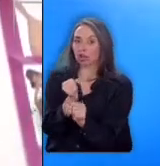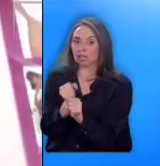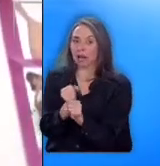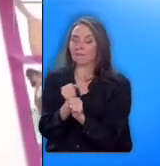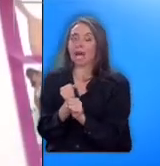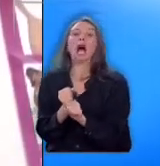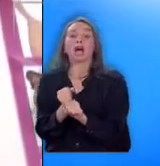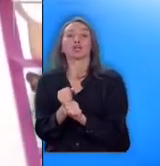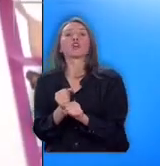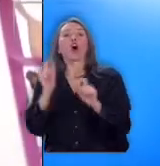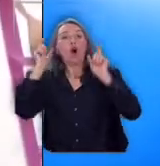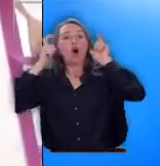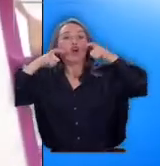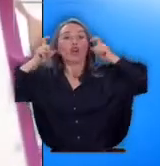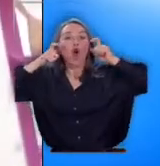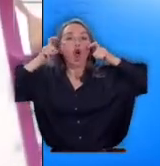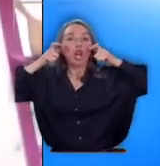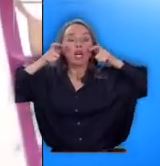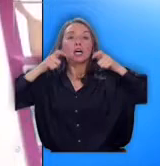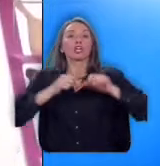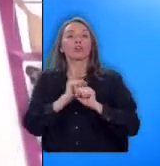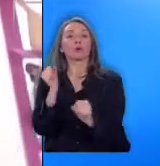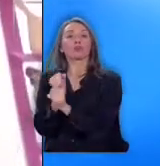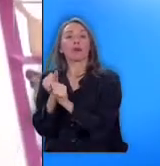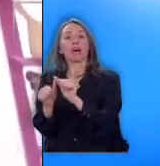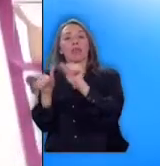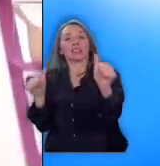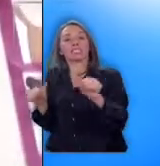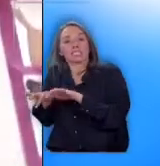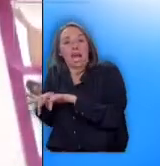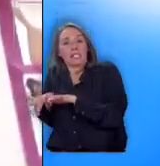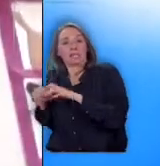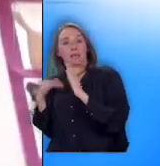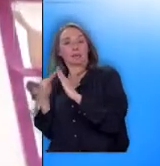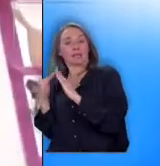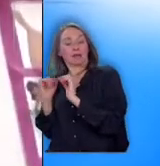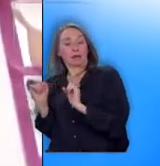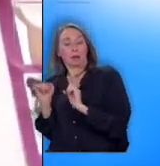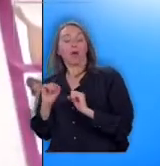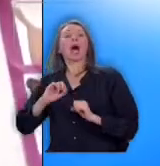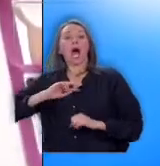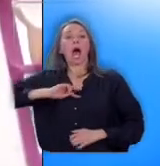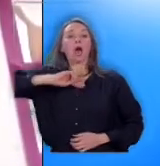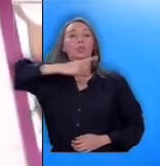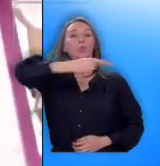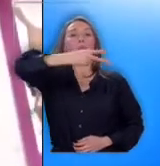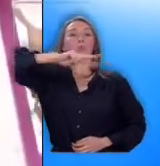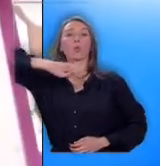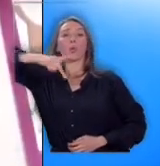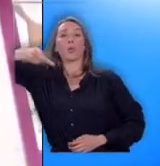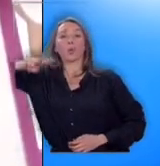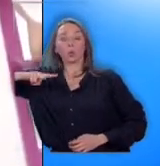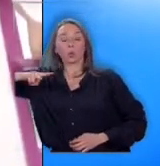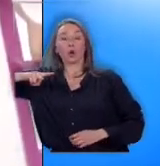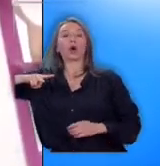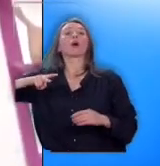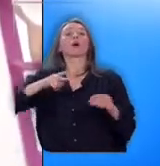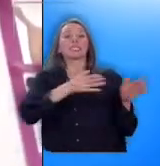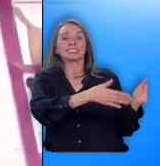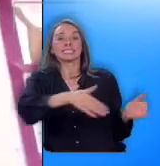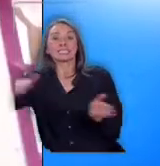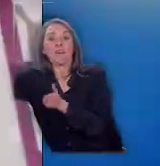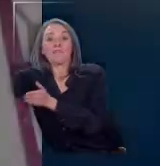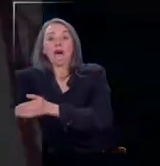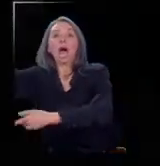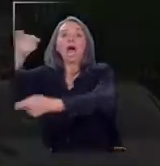conter y no tengo ninguna posibilidad de hacer teletrabajo es por ejemplo hacer turnos de permitir ventilación cada por